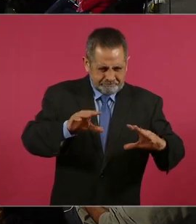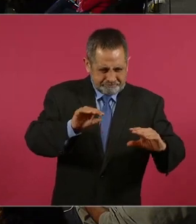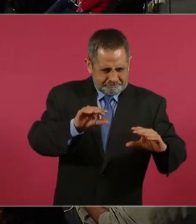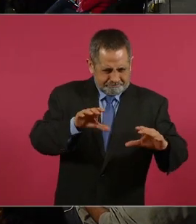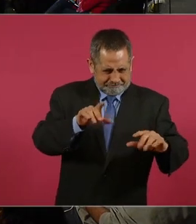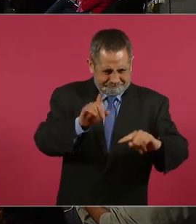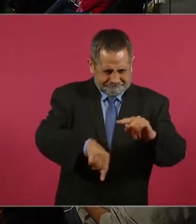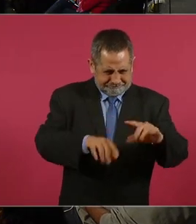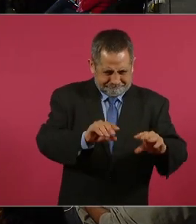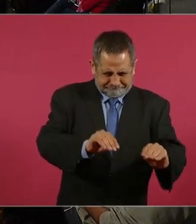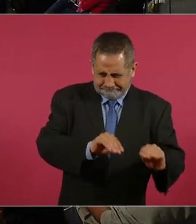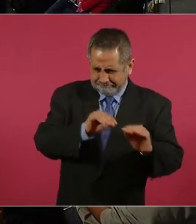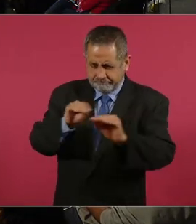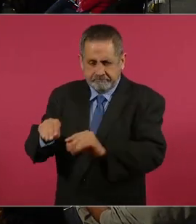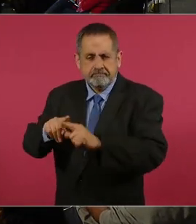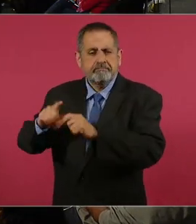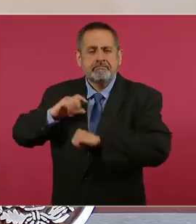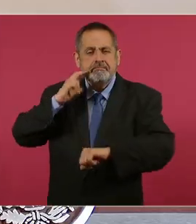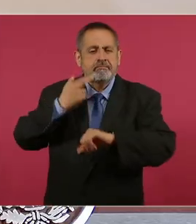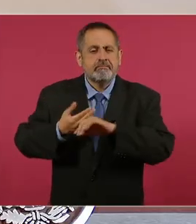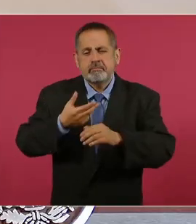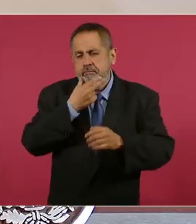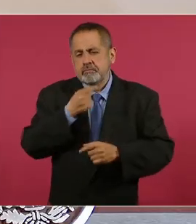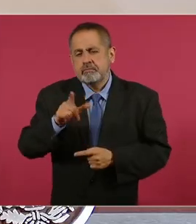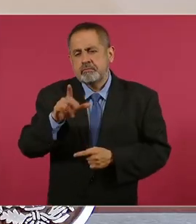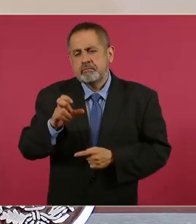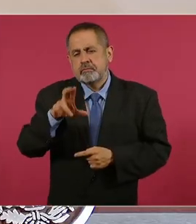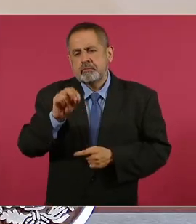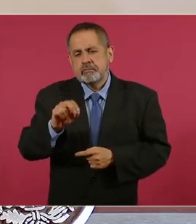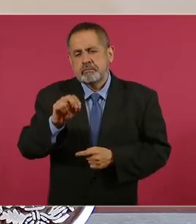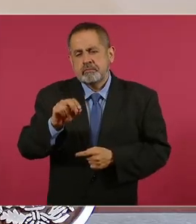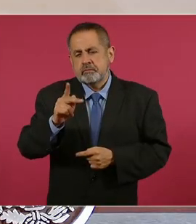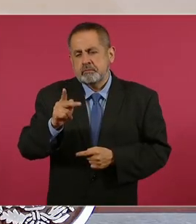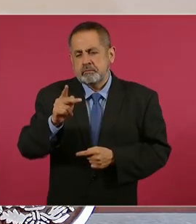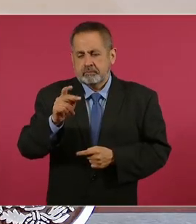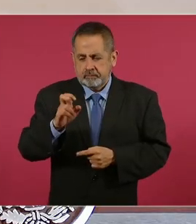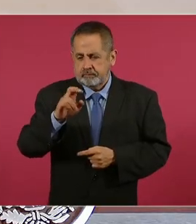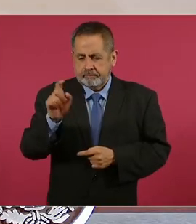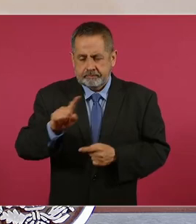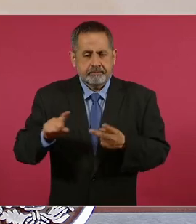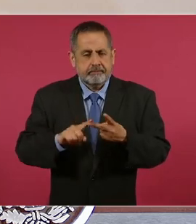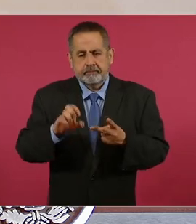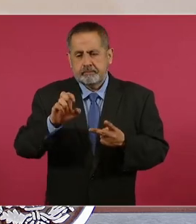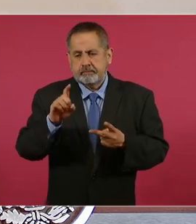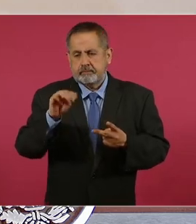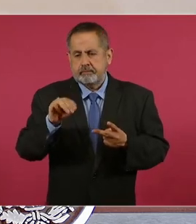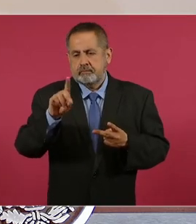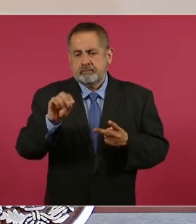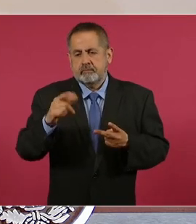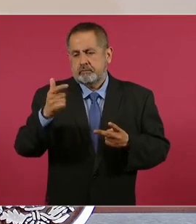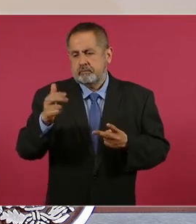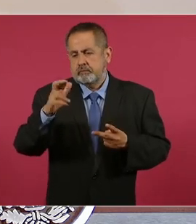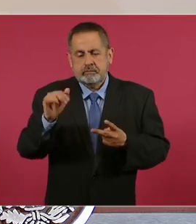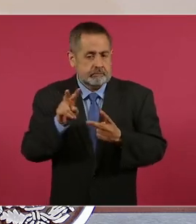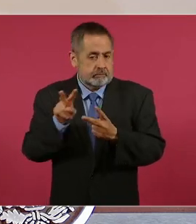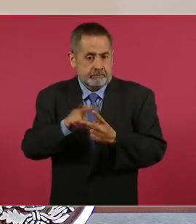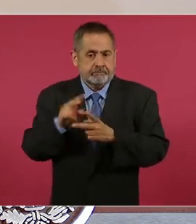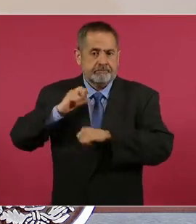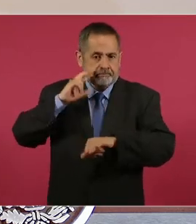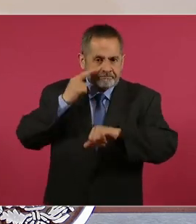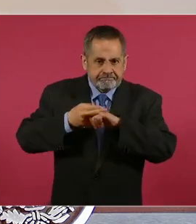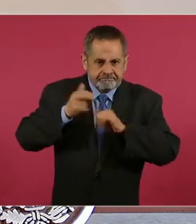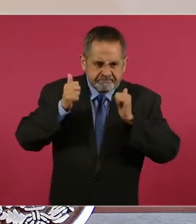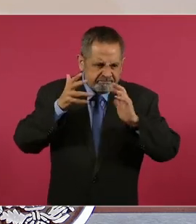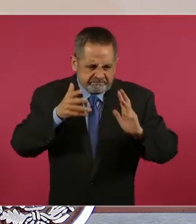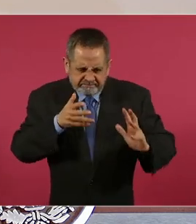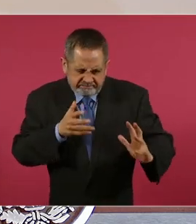cargo de los arqueólogos Lucero Jacqueline Pérez Moreno y Edmundo Gerardo Treviño García. En este contexto